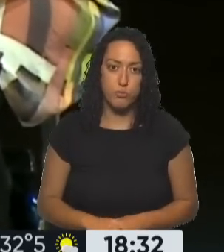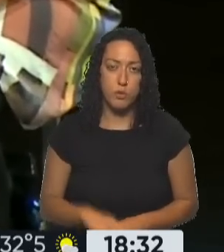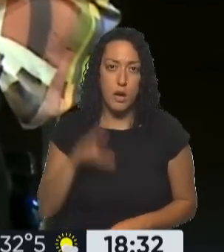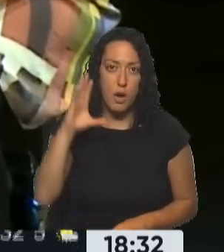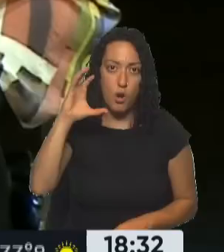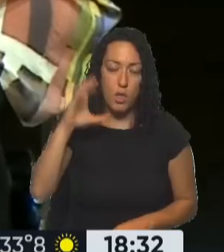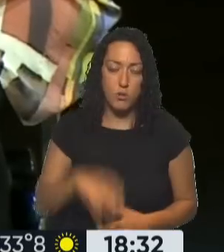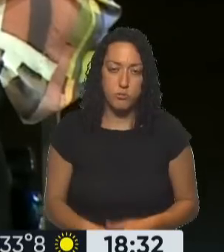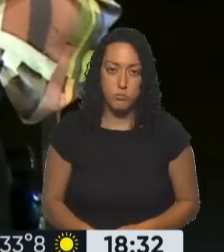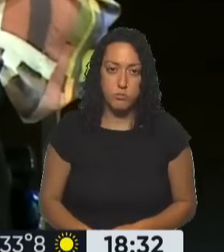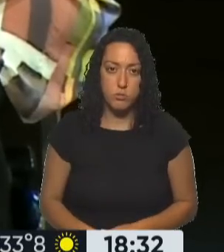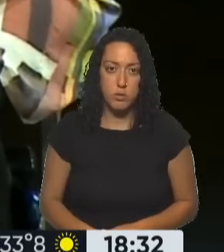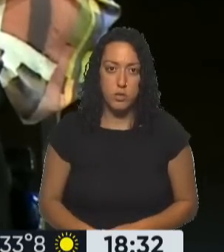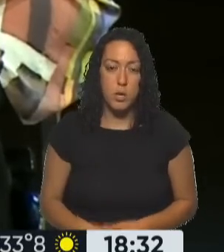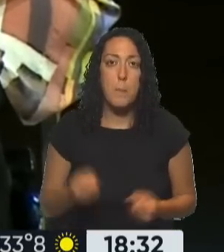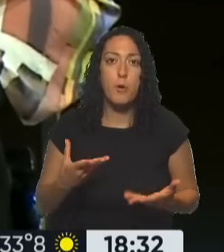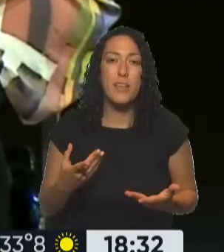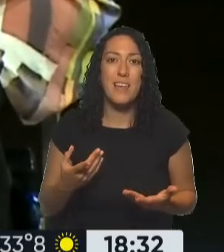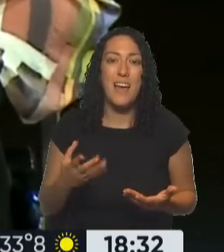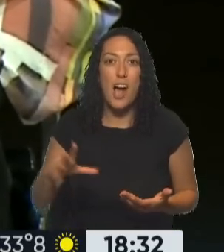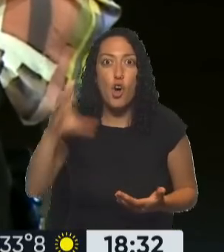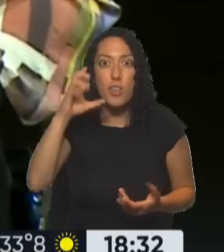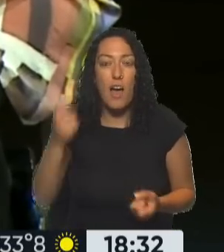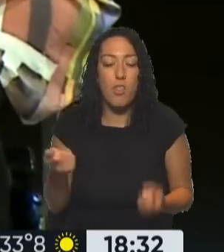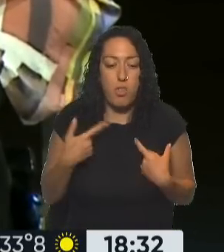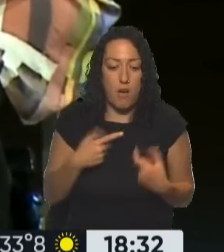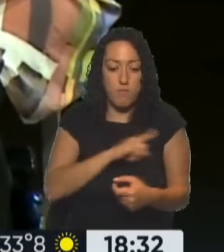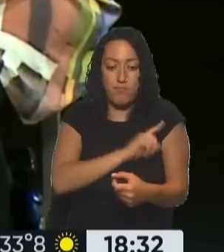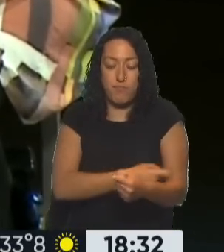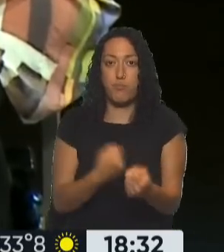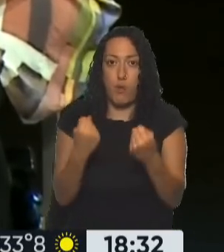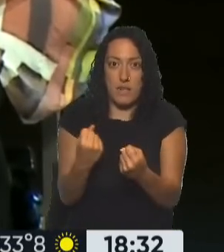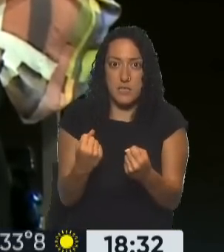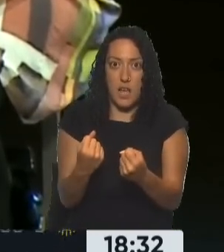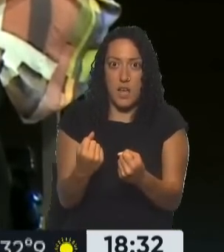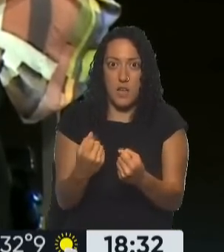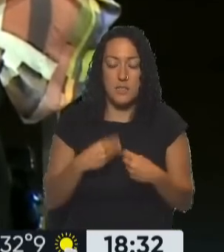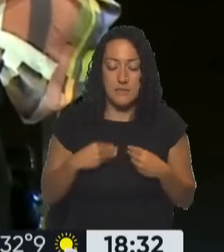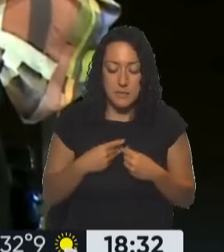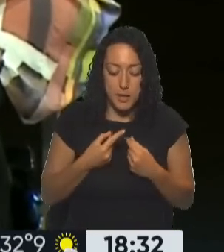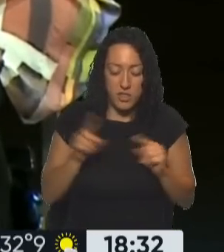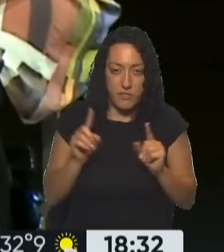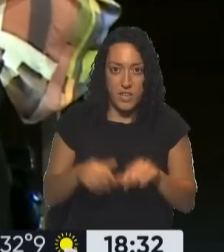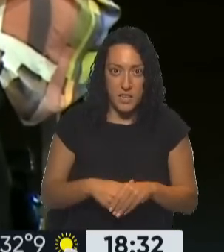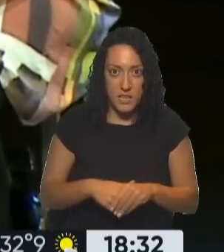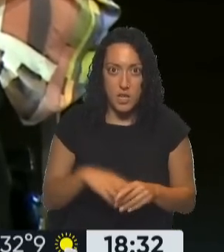Recordémoslo. Porque eso nos hace fuertes, eso nos hace distintos. Estamos todos en el mismo barco.